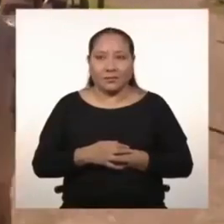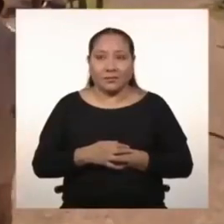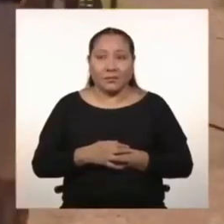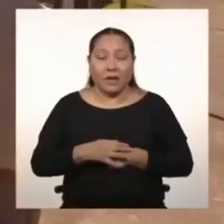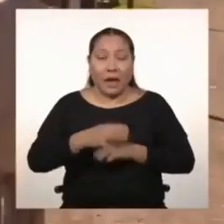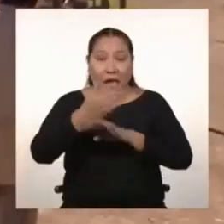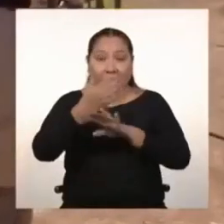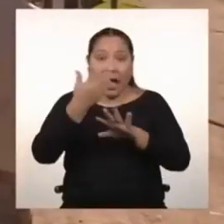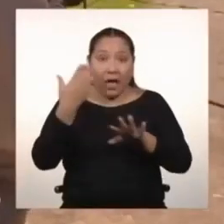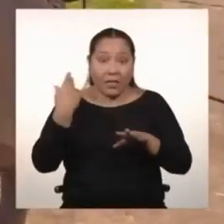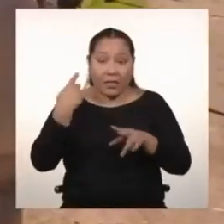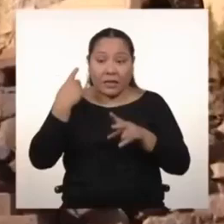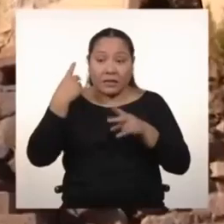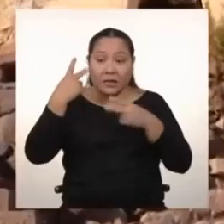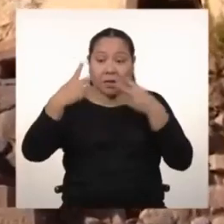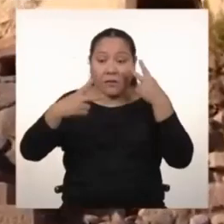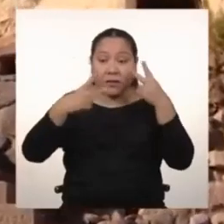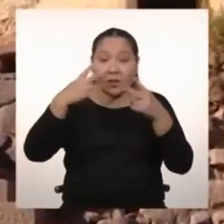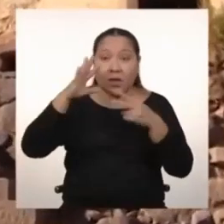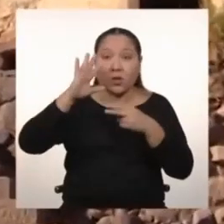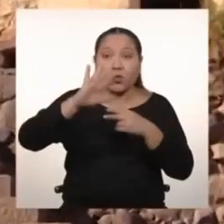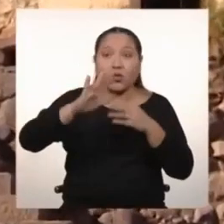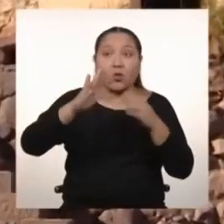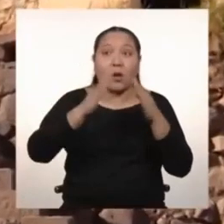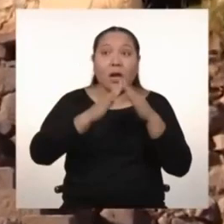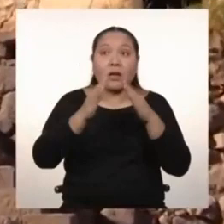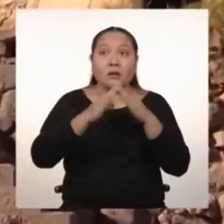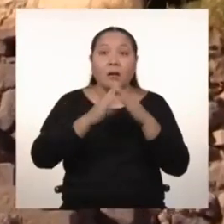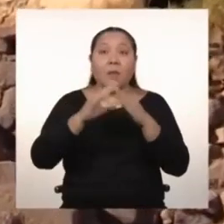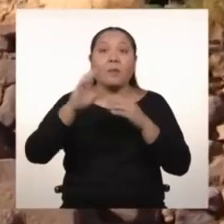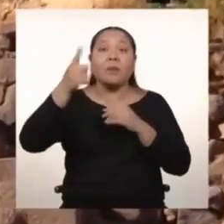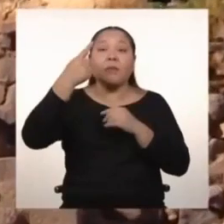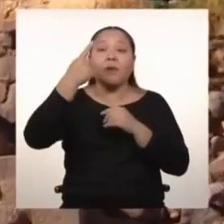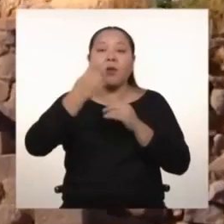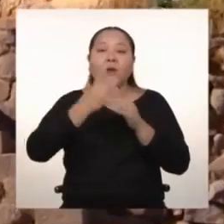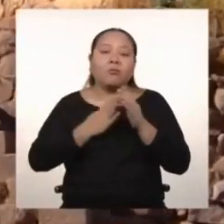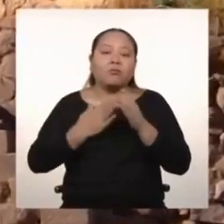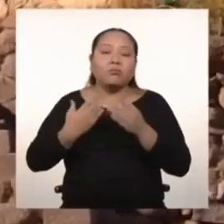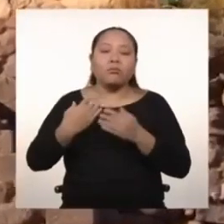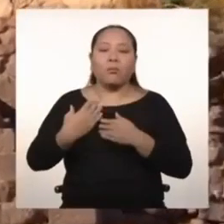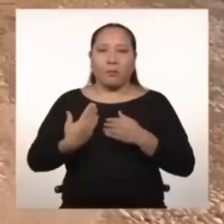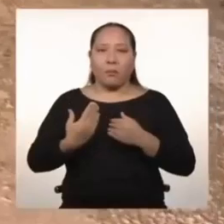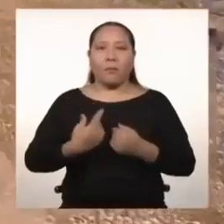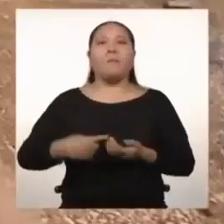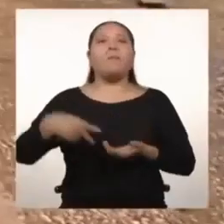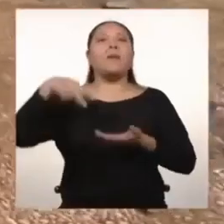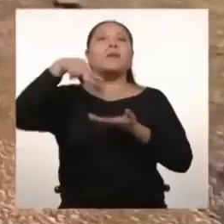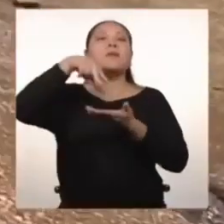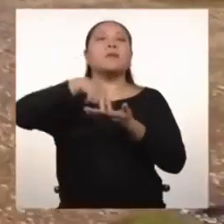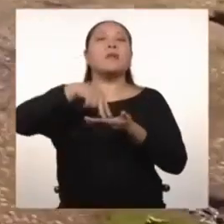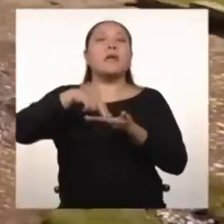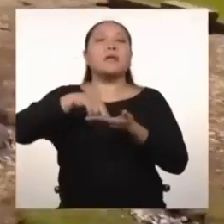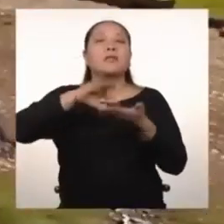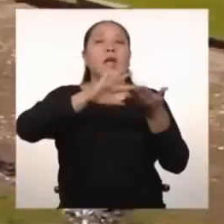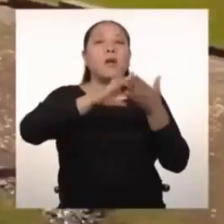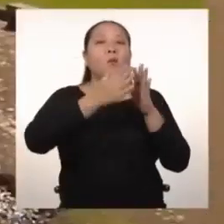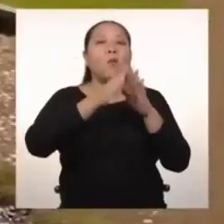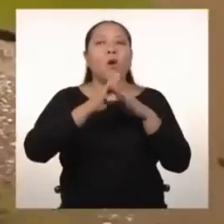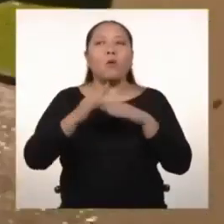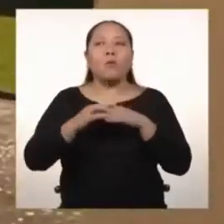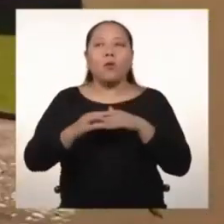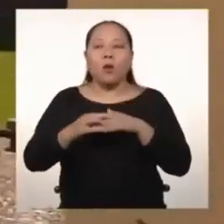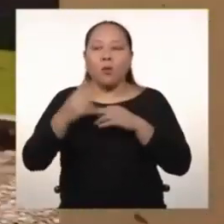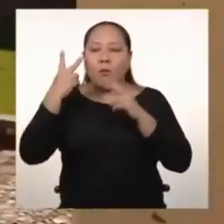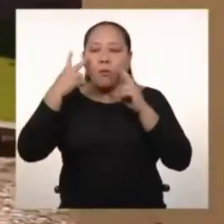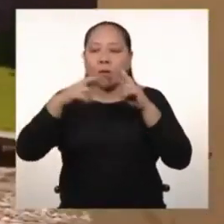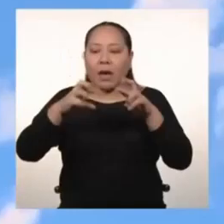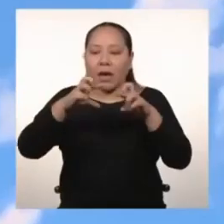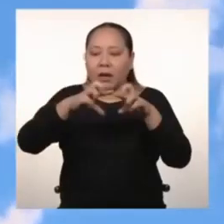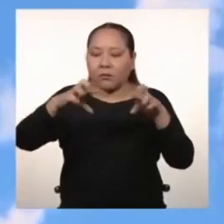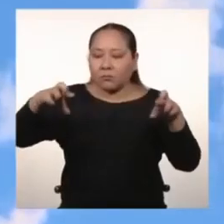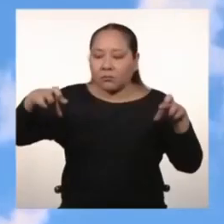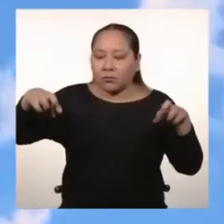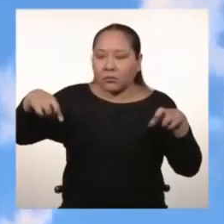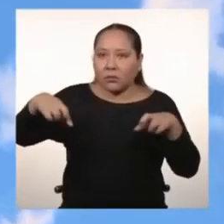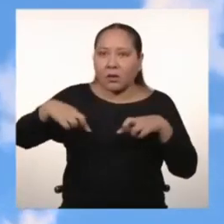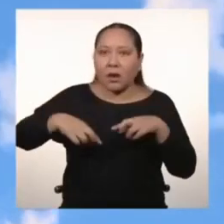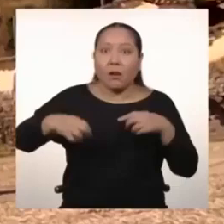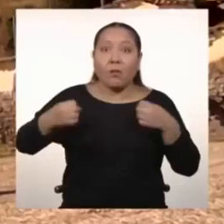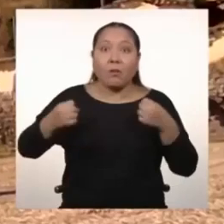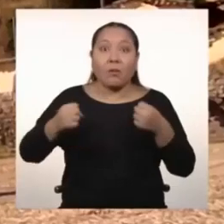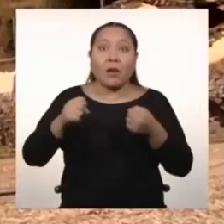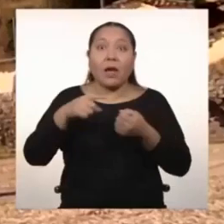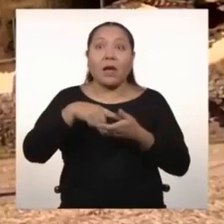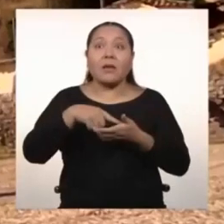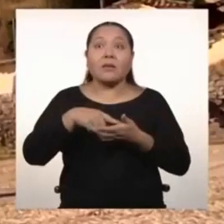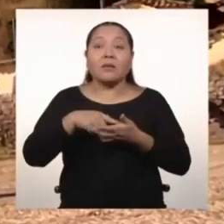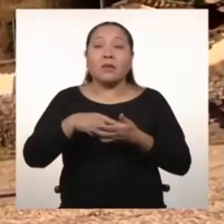Antes de visitar su casa natal, debemos hacernos presentes en el pueblo. Ver la plaza, la iglesia, hablar y pedir permiso